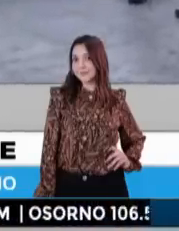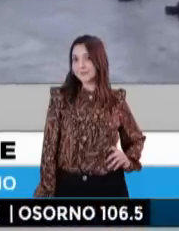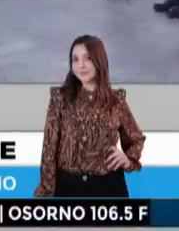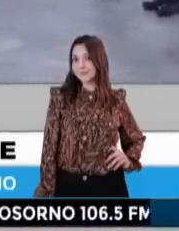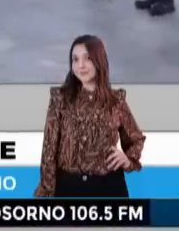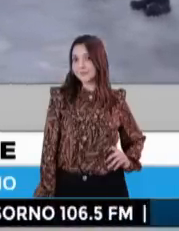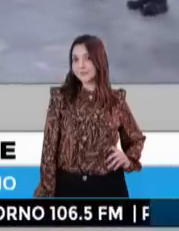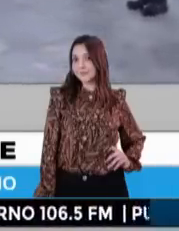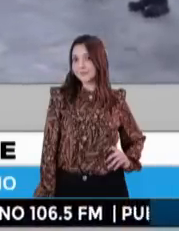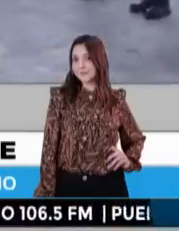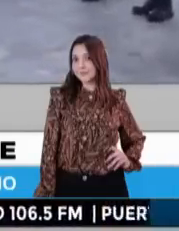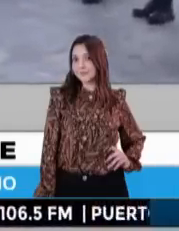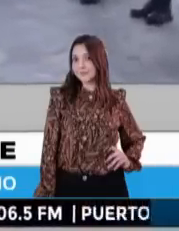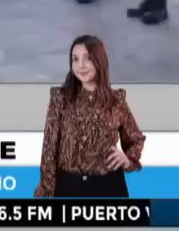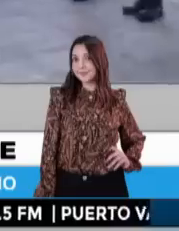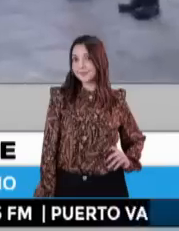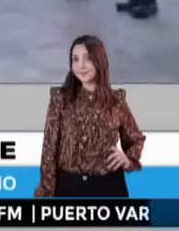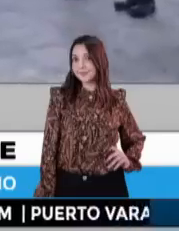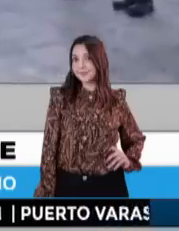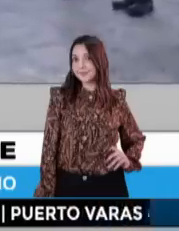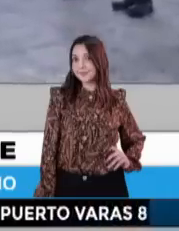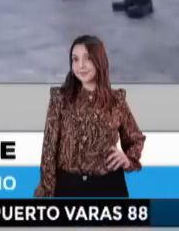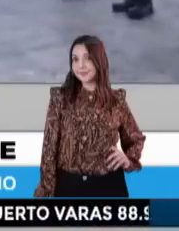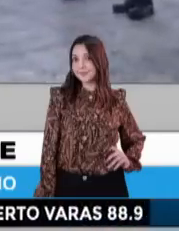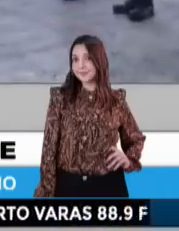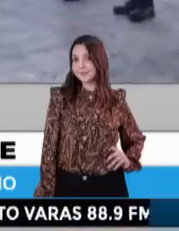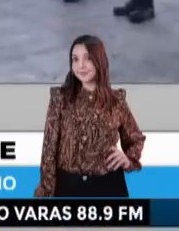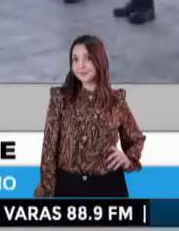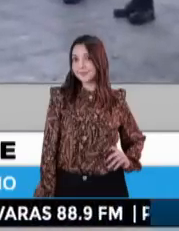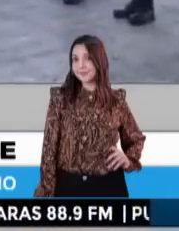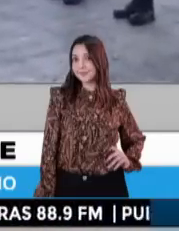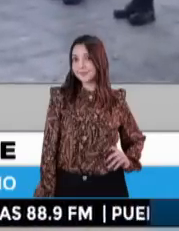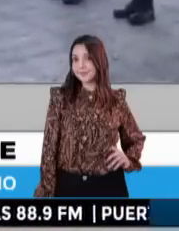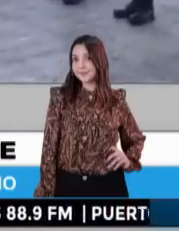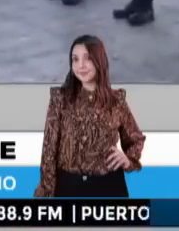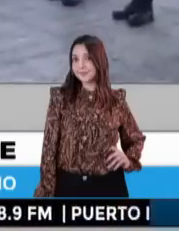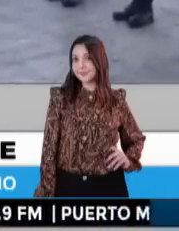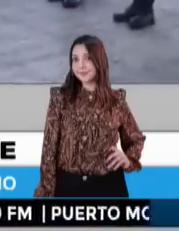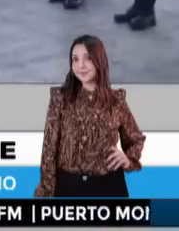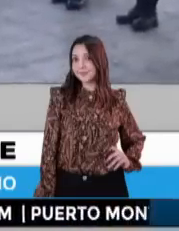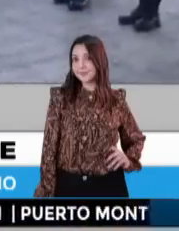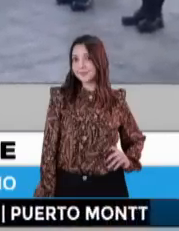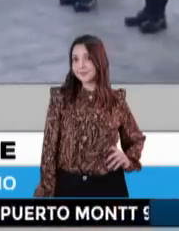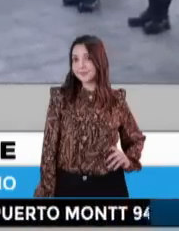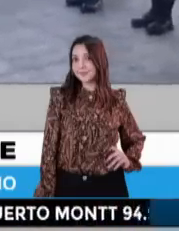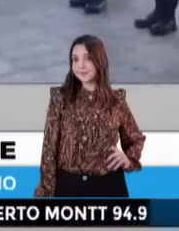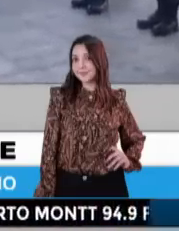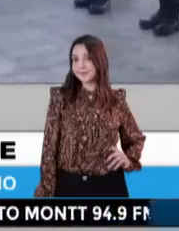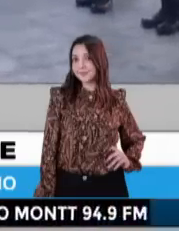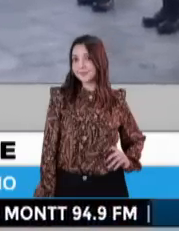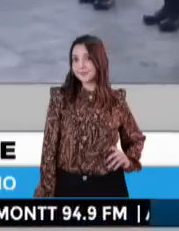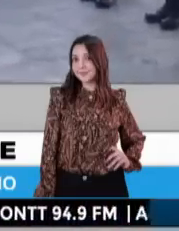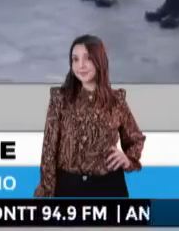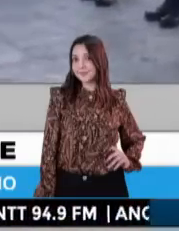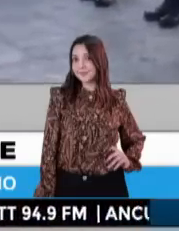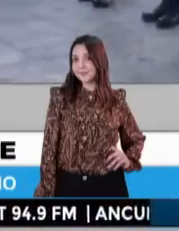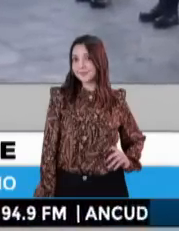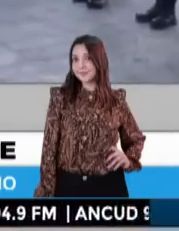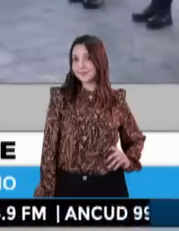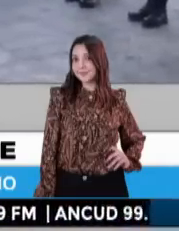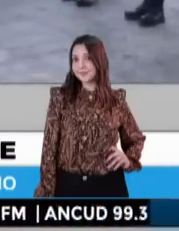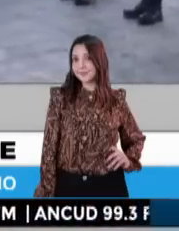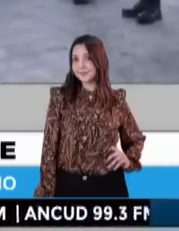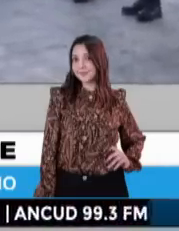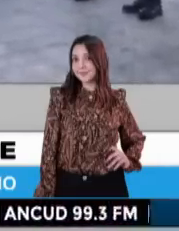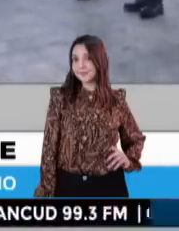que son básicamente opciones que se tienen que actualizar, obviamente, el sistema operativo o la plataforma de correos electrónicos para finalmente tapar esas